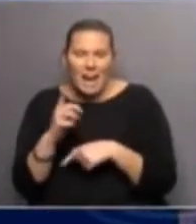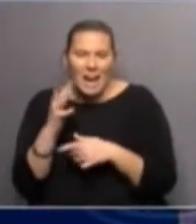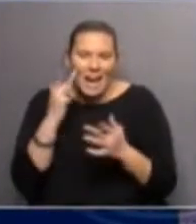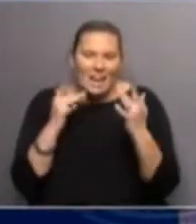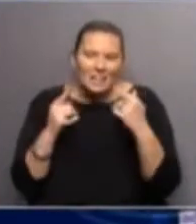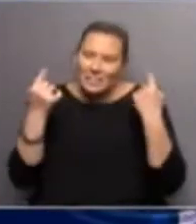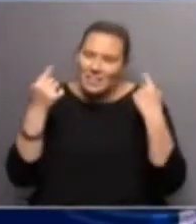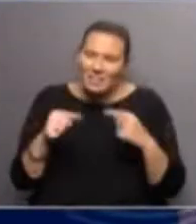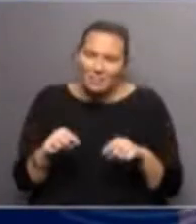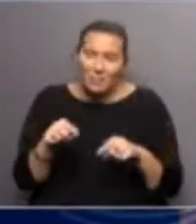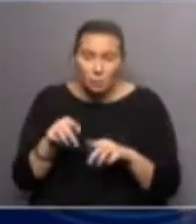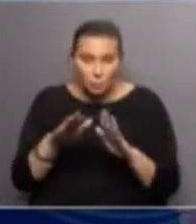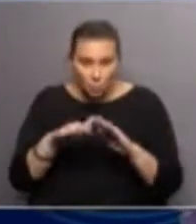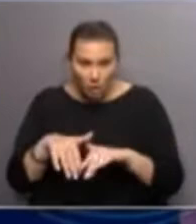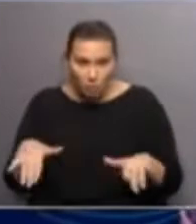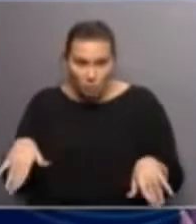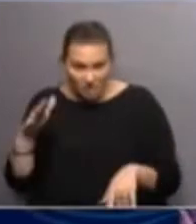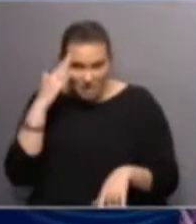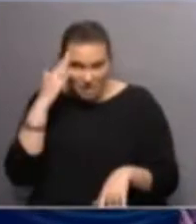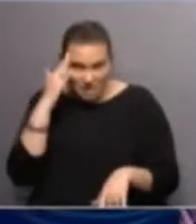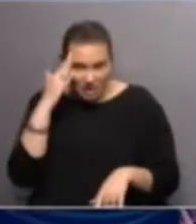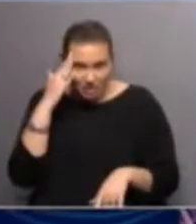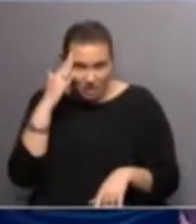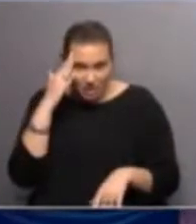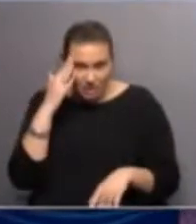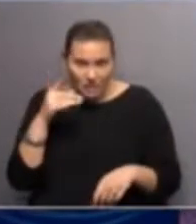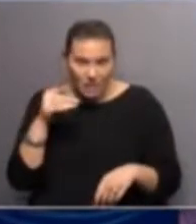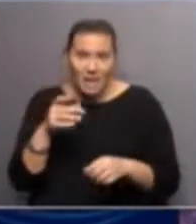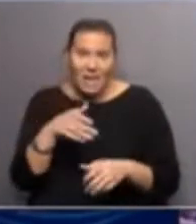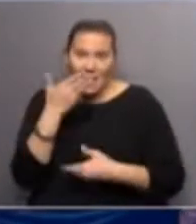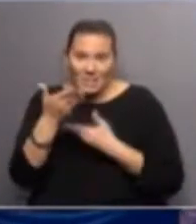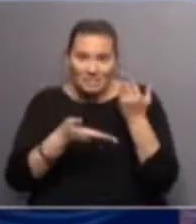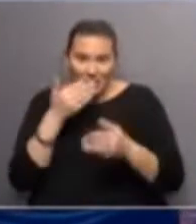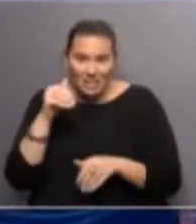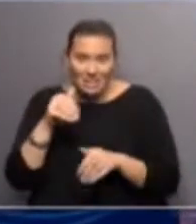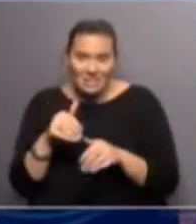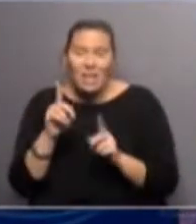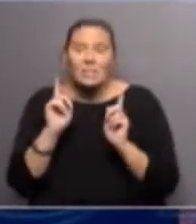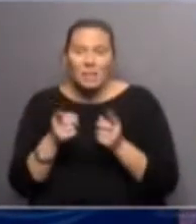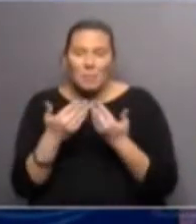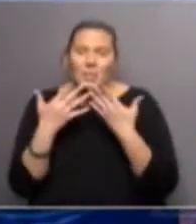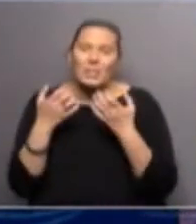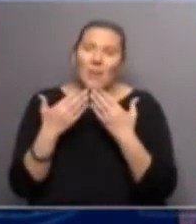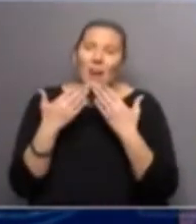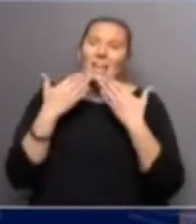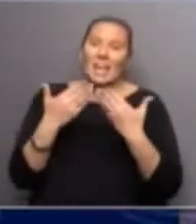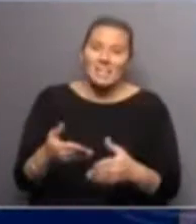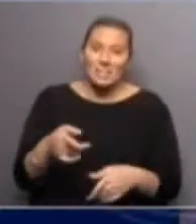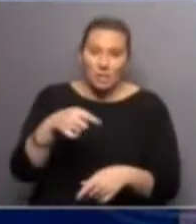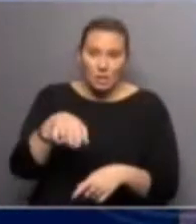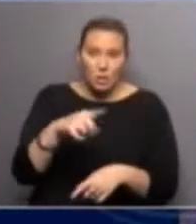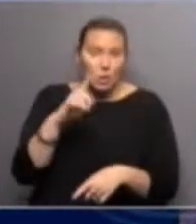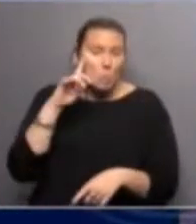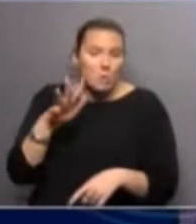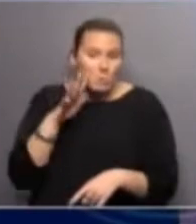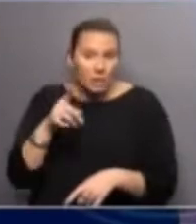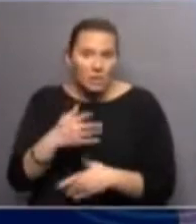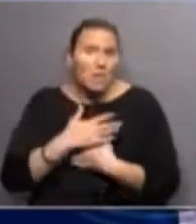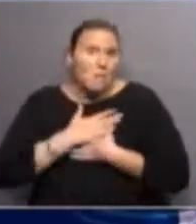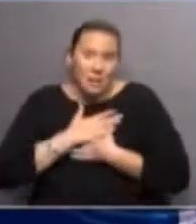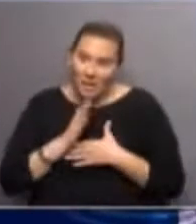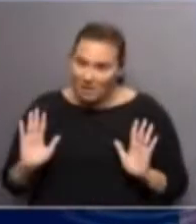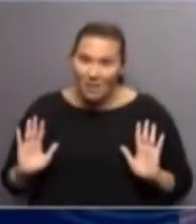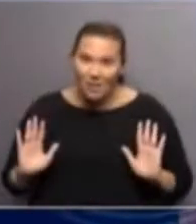otra cosa. Tus alumnos saben que cantás. Sí, mis alumnos. Te votaron, me imagino, ¿no? Y también quiero agradecerles porque, la verdad, no pensaba que me querían